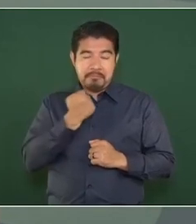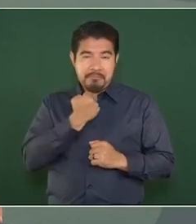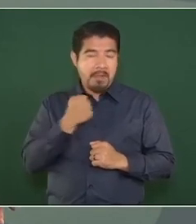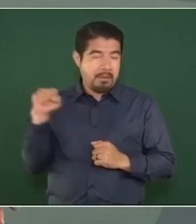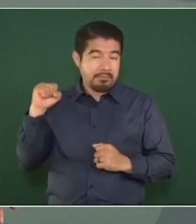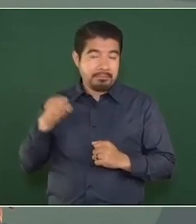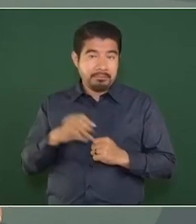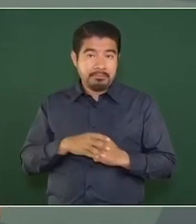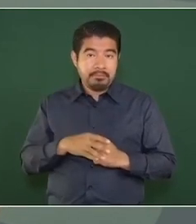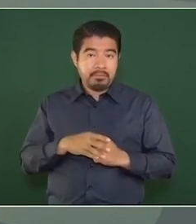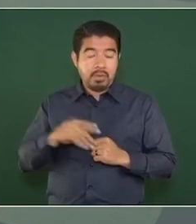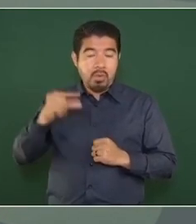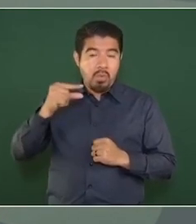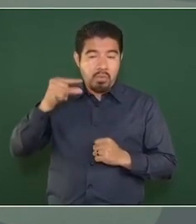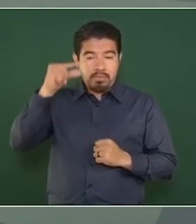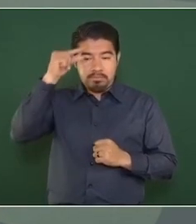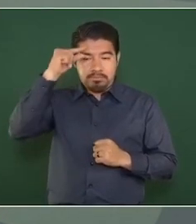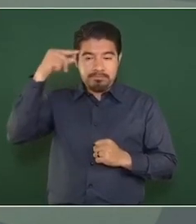está formado.